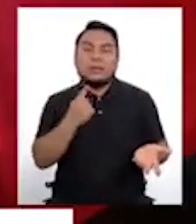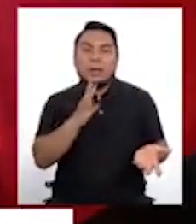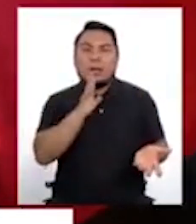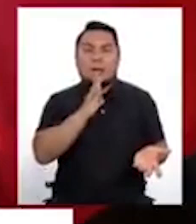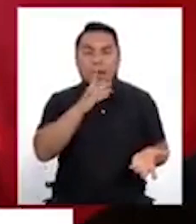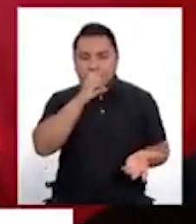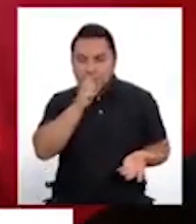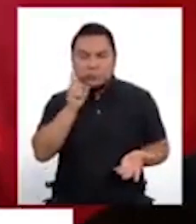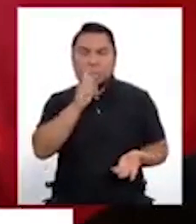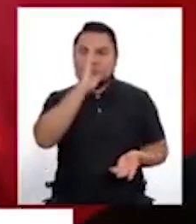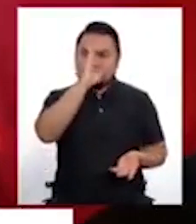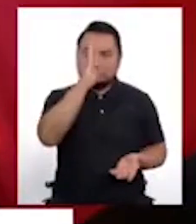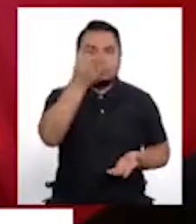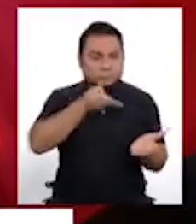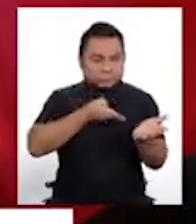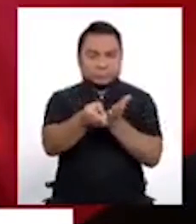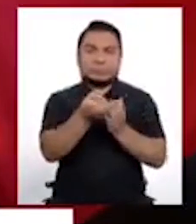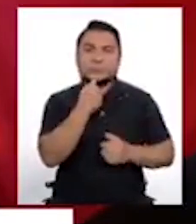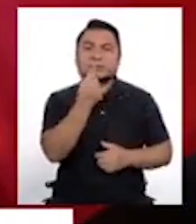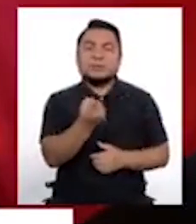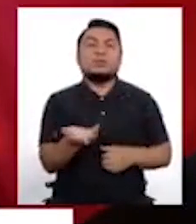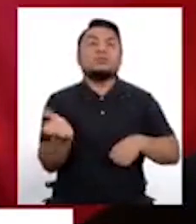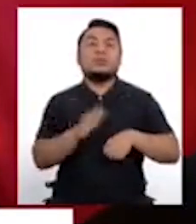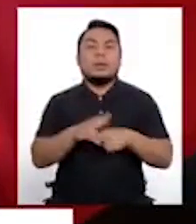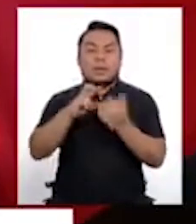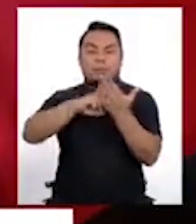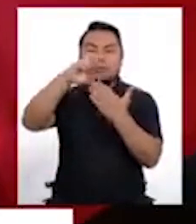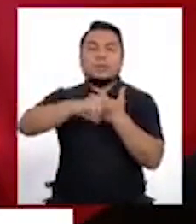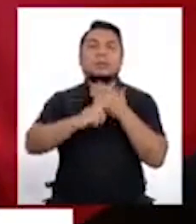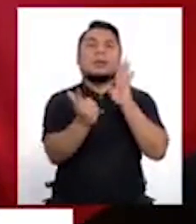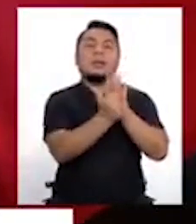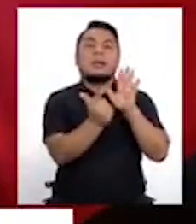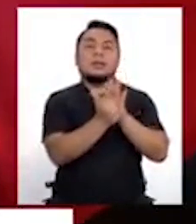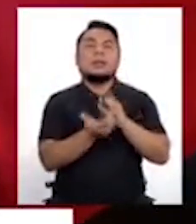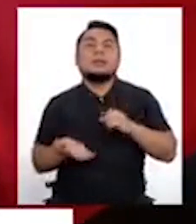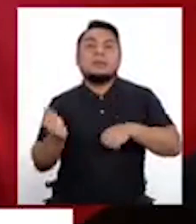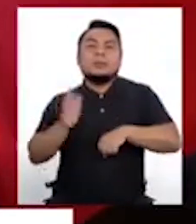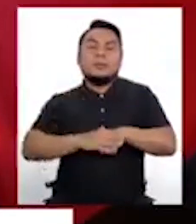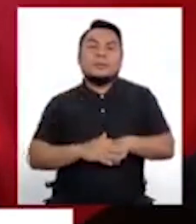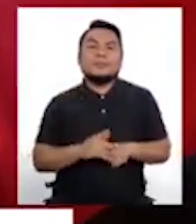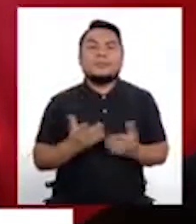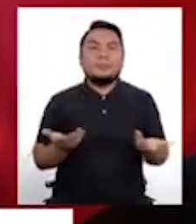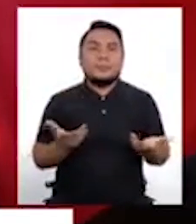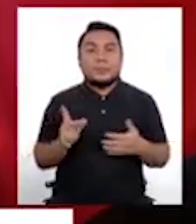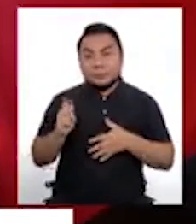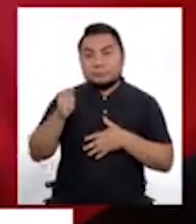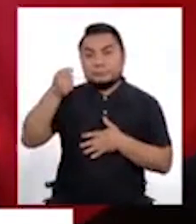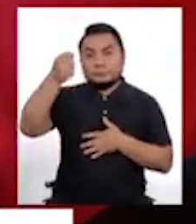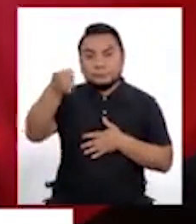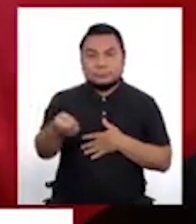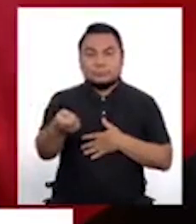franqueza y sinceridad. Es respecto al proyecto de ley sobre una devolución